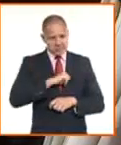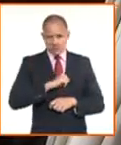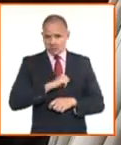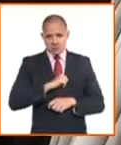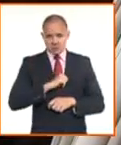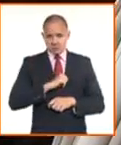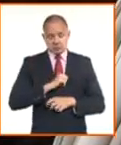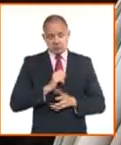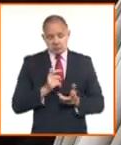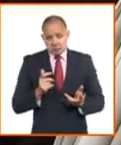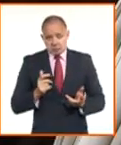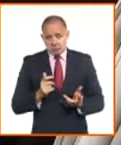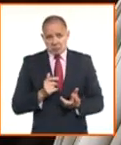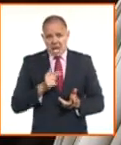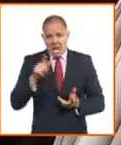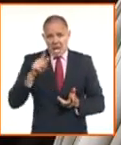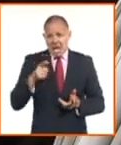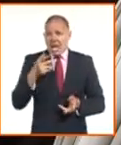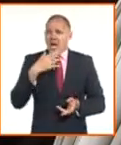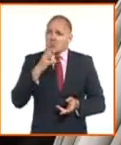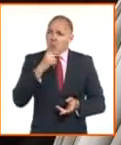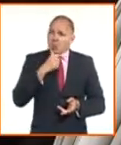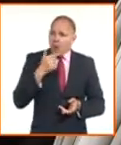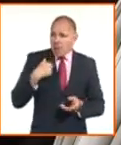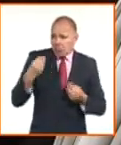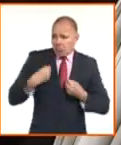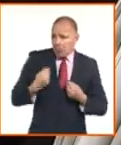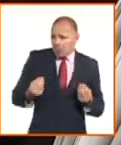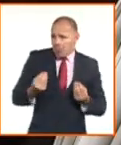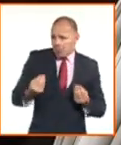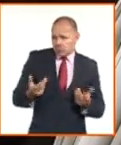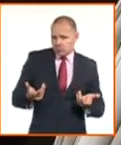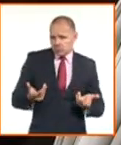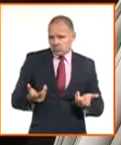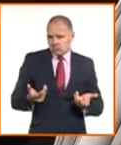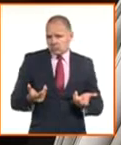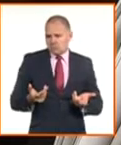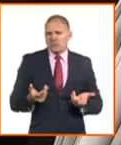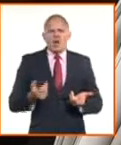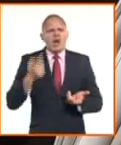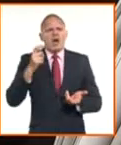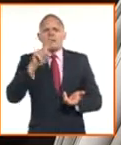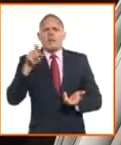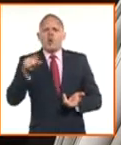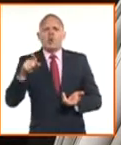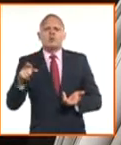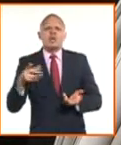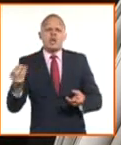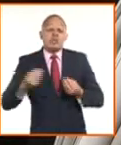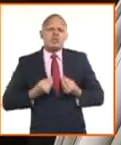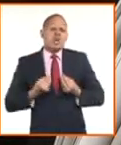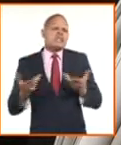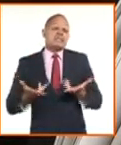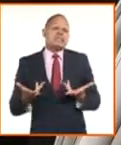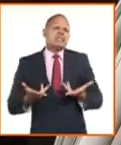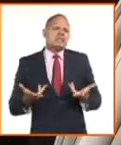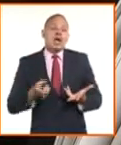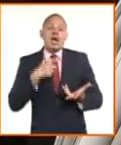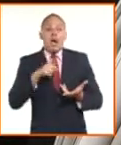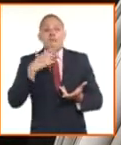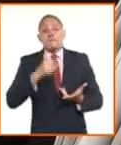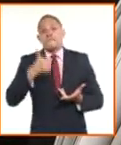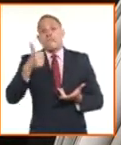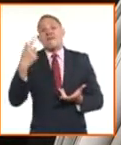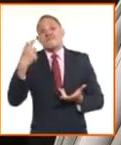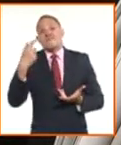suficiente para comprar. Pero ¿cómo eso puede impactar en esa justicia social a la que aspiramos, en la que todos de alguna